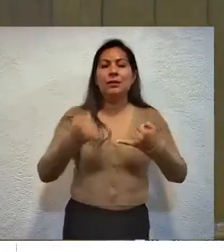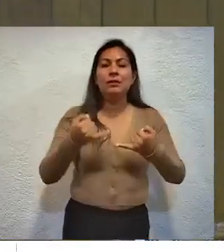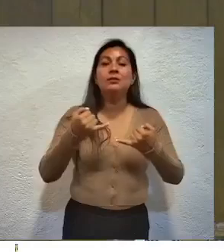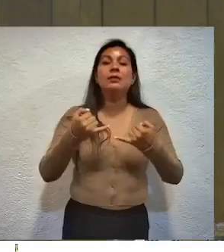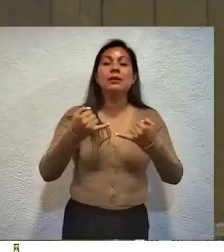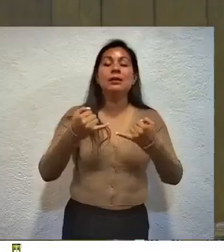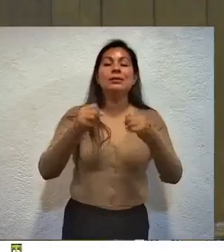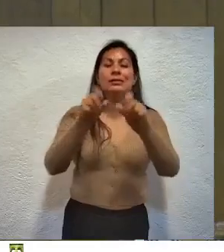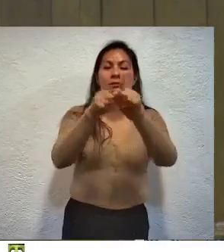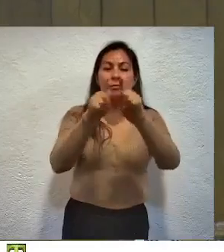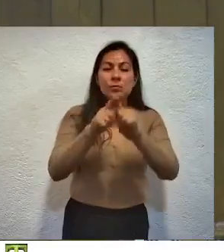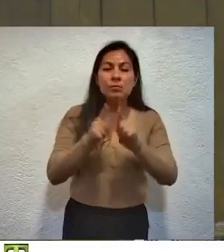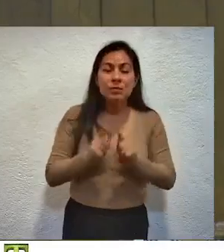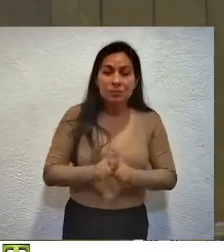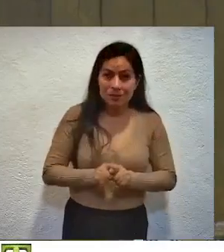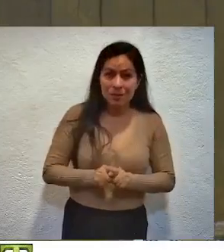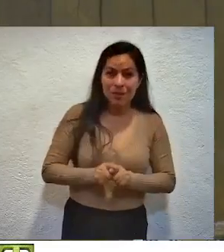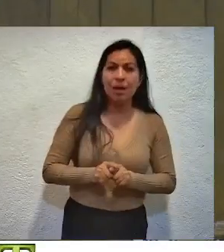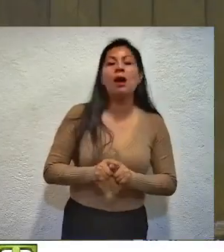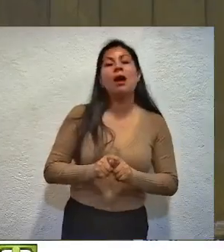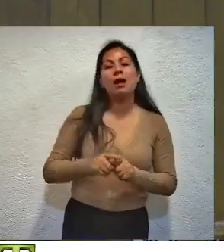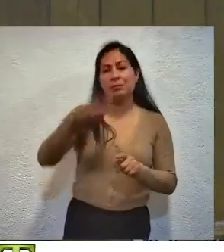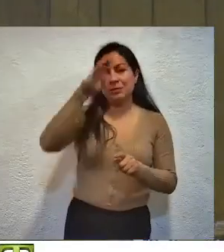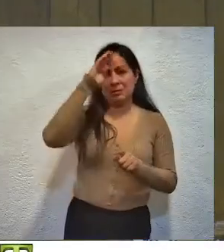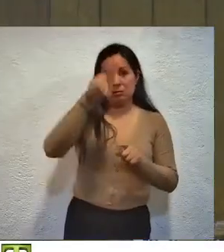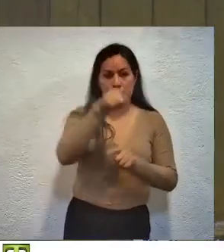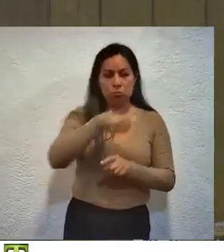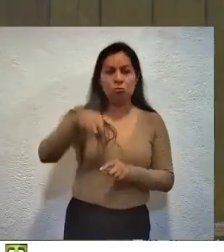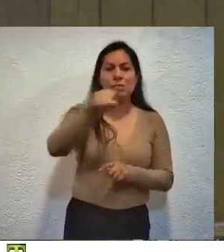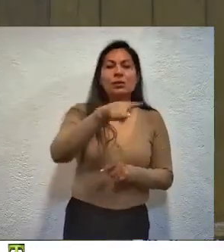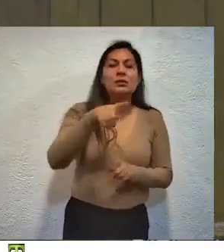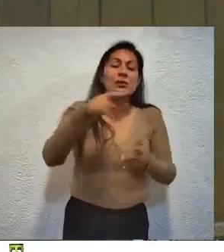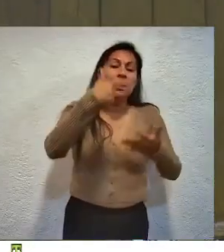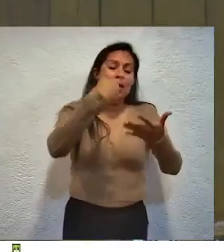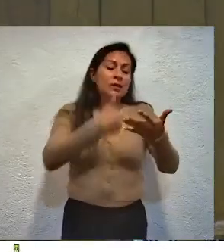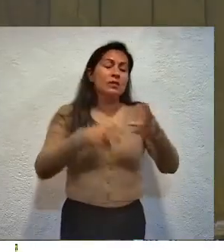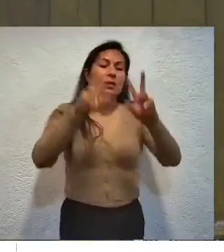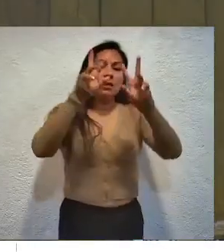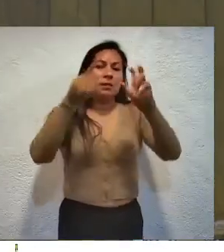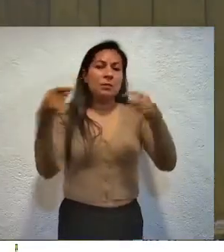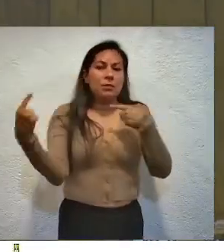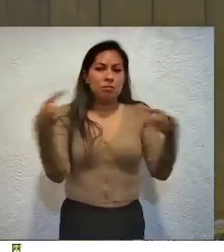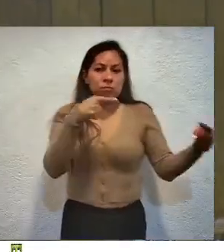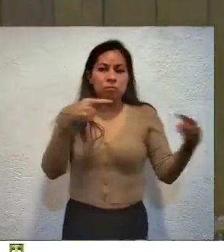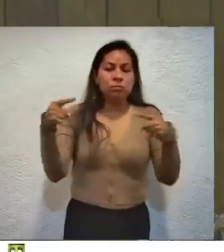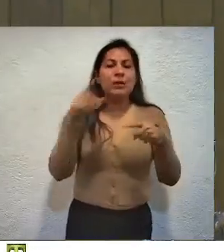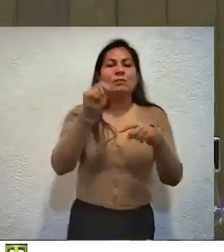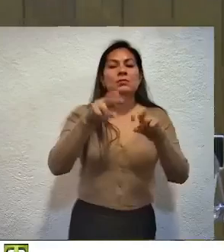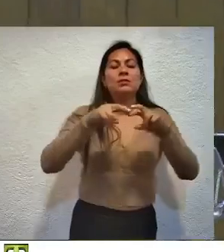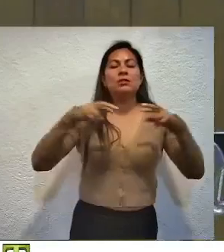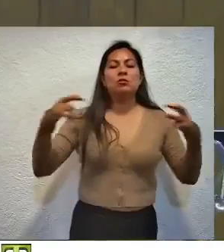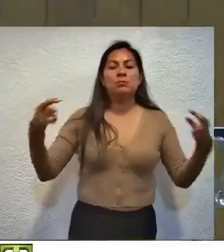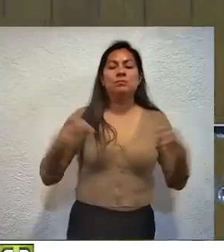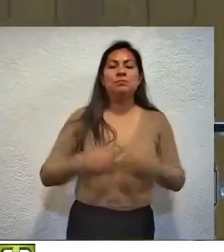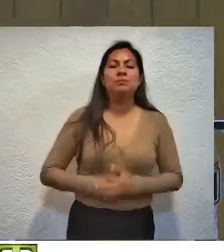manera sistemática y funcional, pongo a consideración de ustedes la lista de asuntos a discutirse en la presente